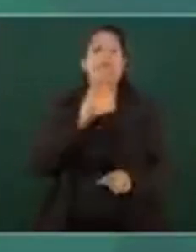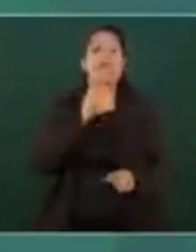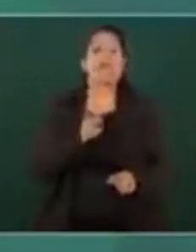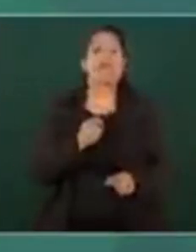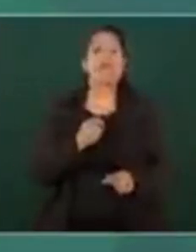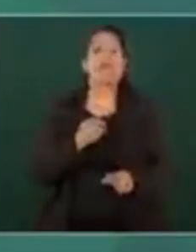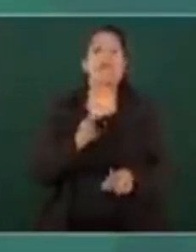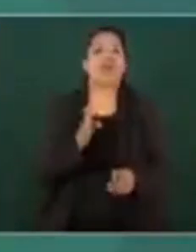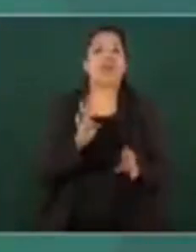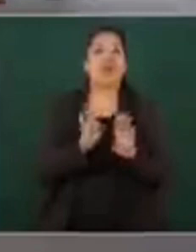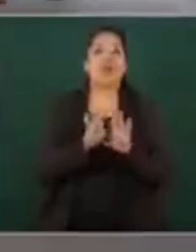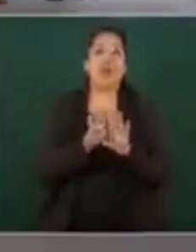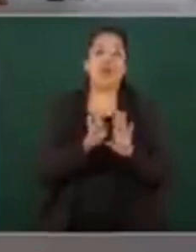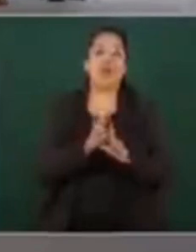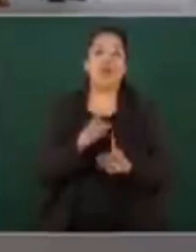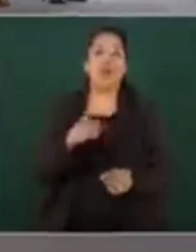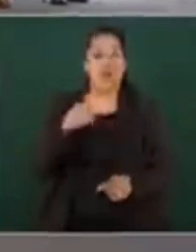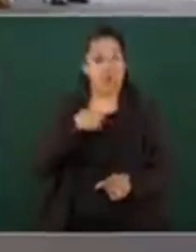de la justicia,